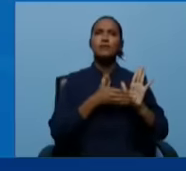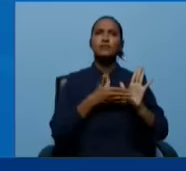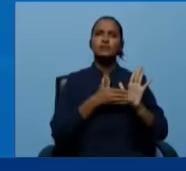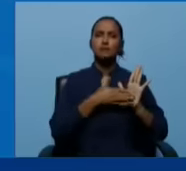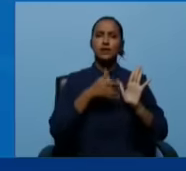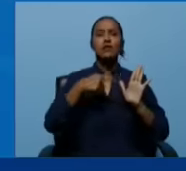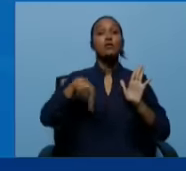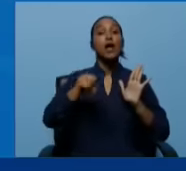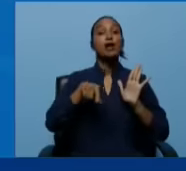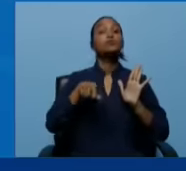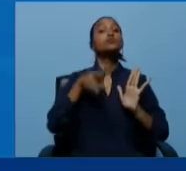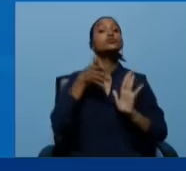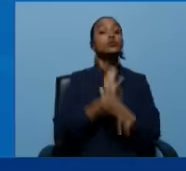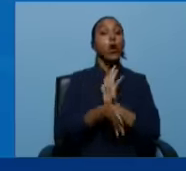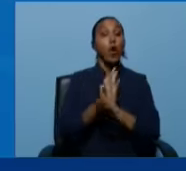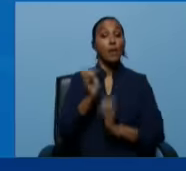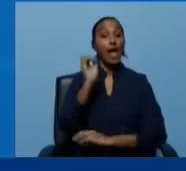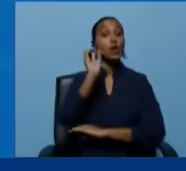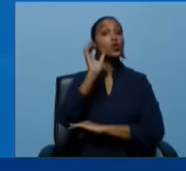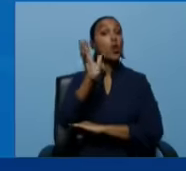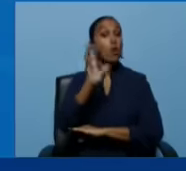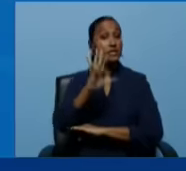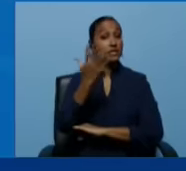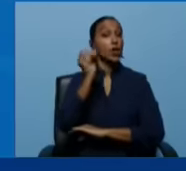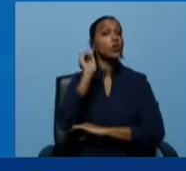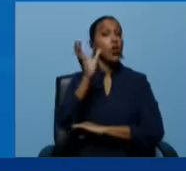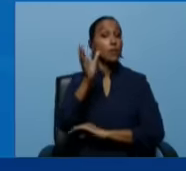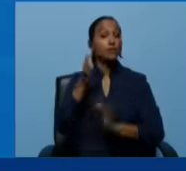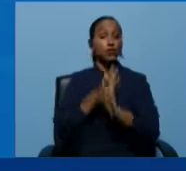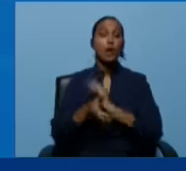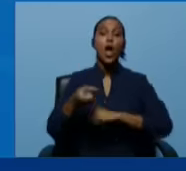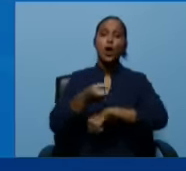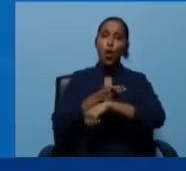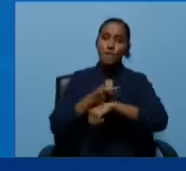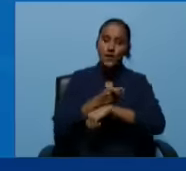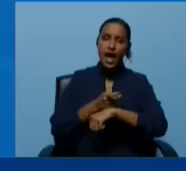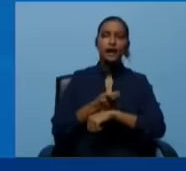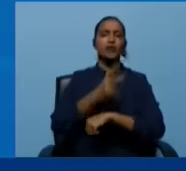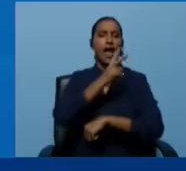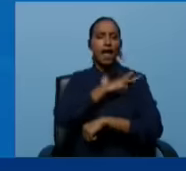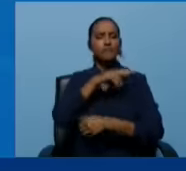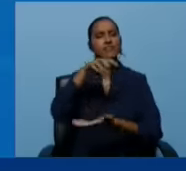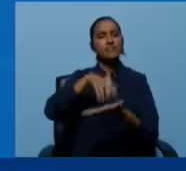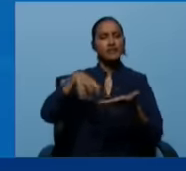Cumbre Extraordinaria de Jefes de Estado y de Gobierno del ALBA TSP número 11.